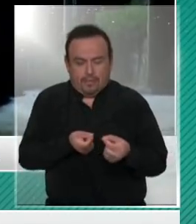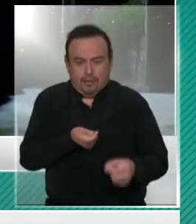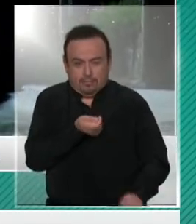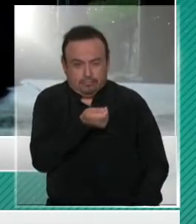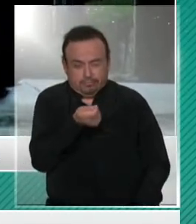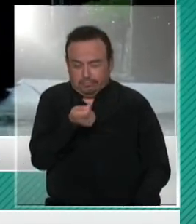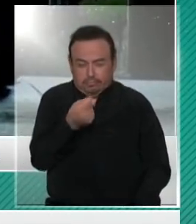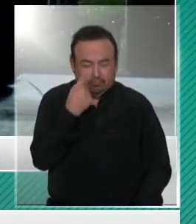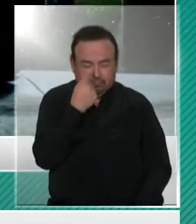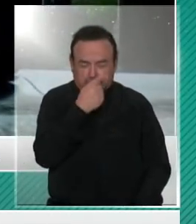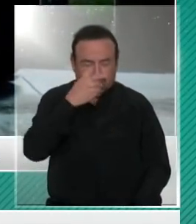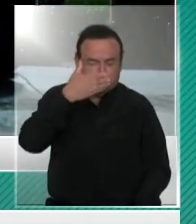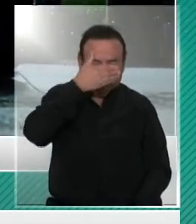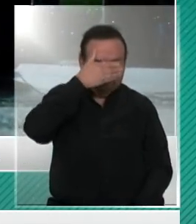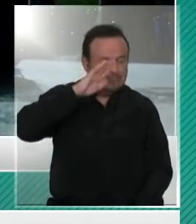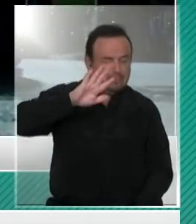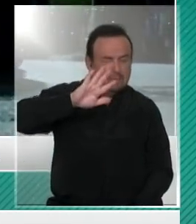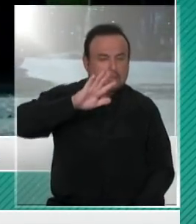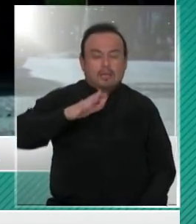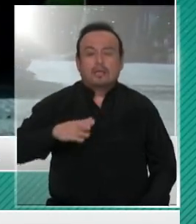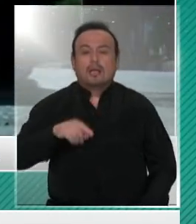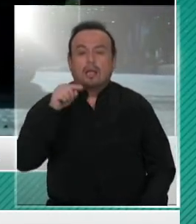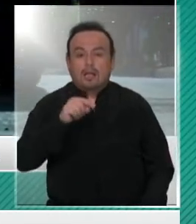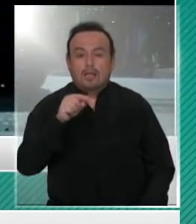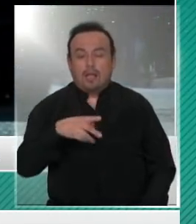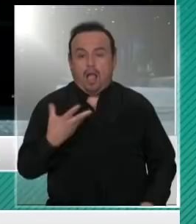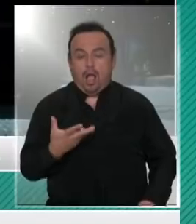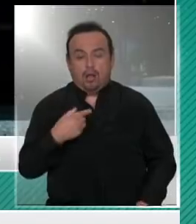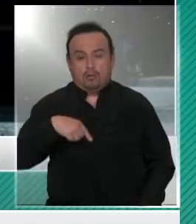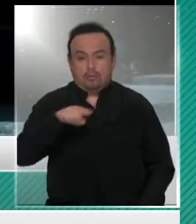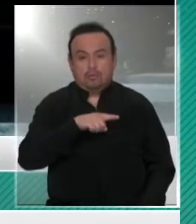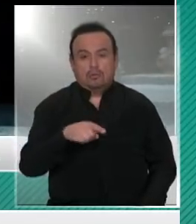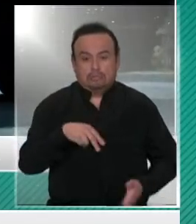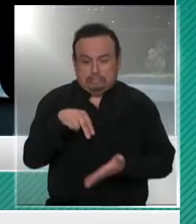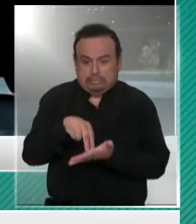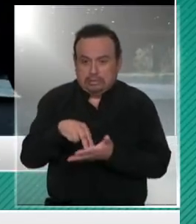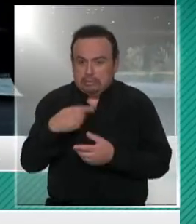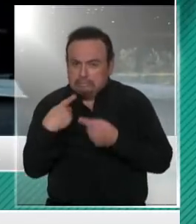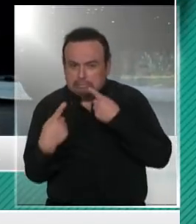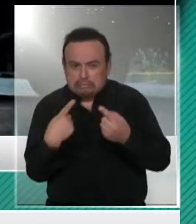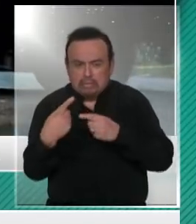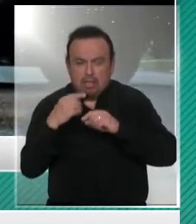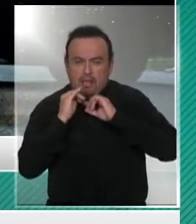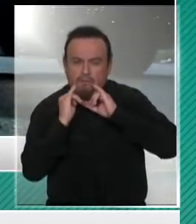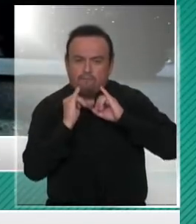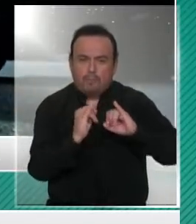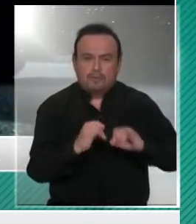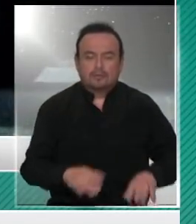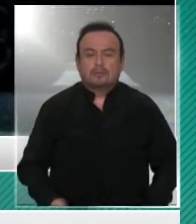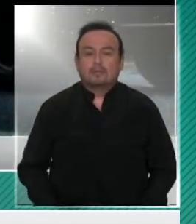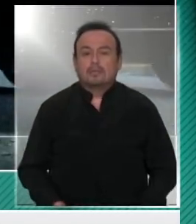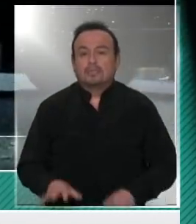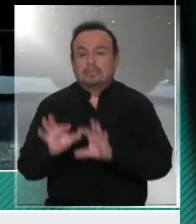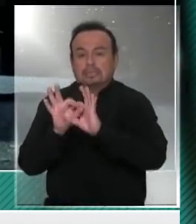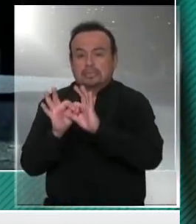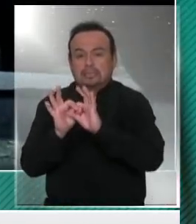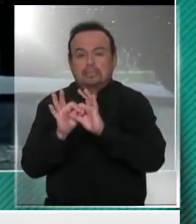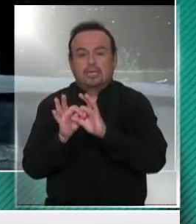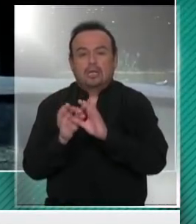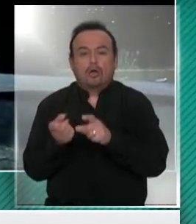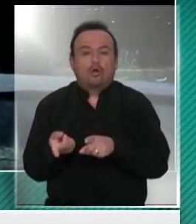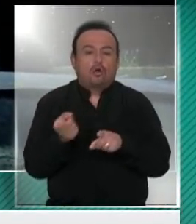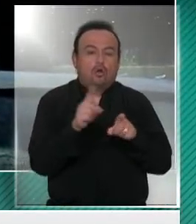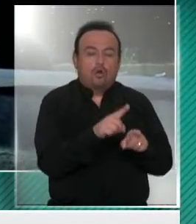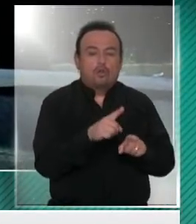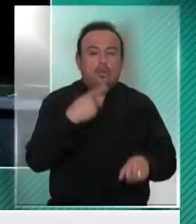la visibilidad a Carabineros. Así que nosotros seguimos acá y obviamente quedamos ahí conectados para entregar mayor información. Sí, Pablo, antes de cambiarnos